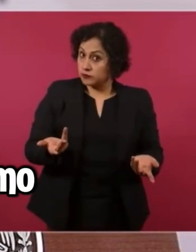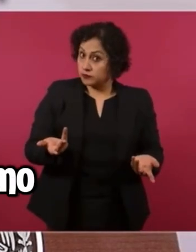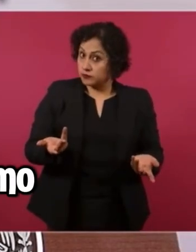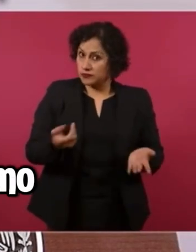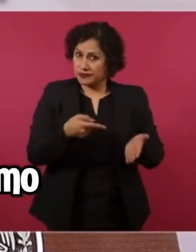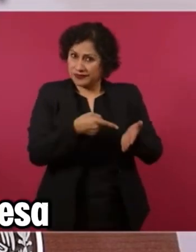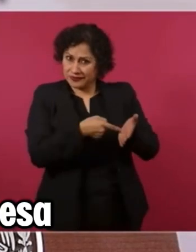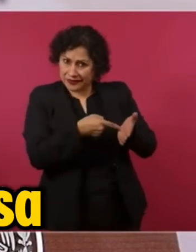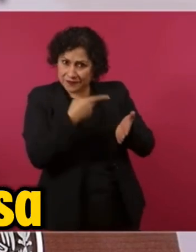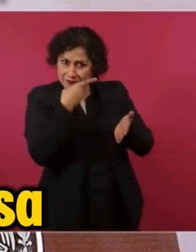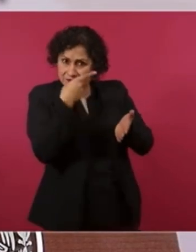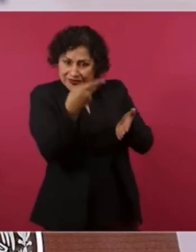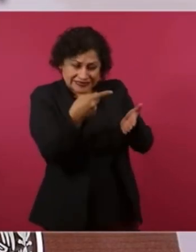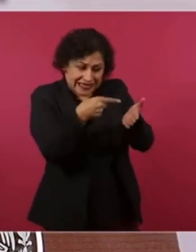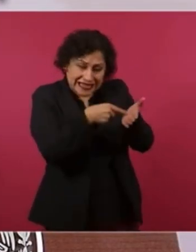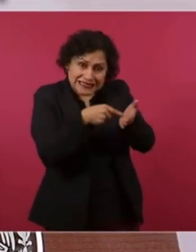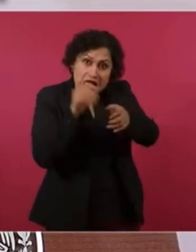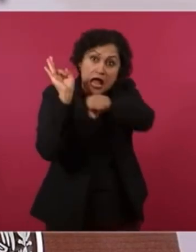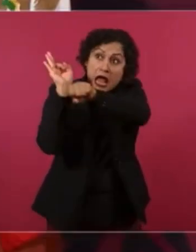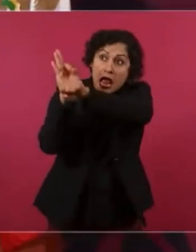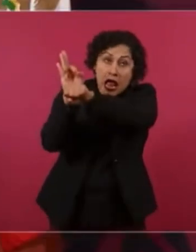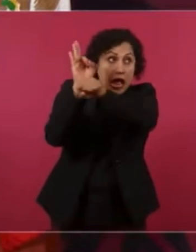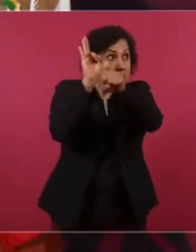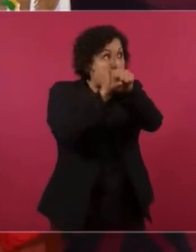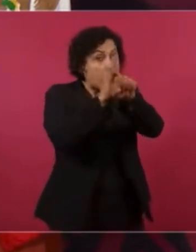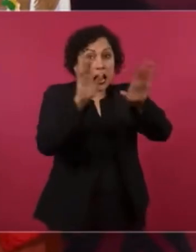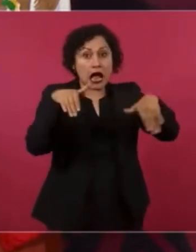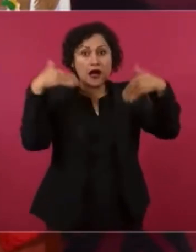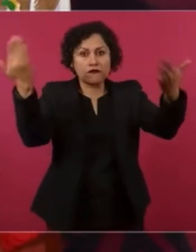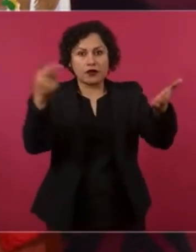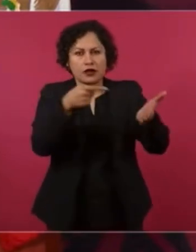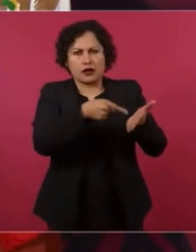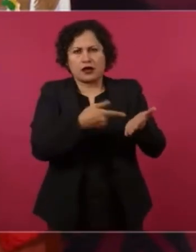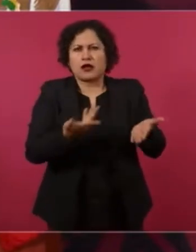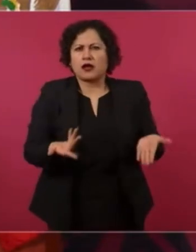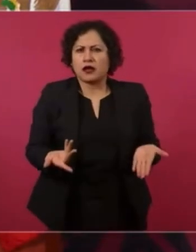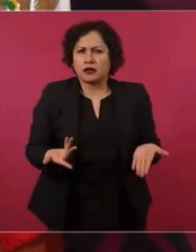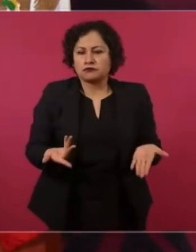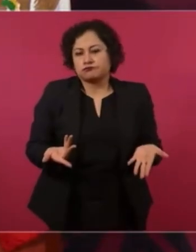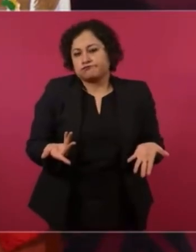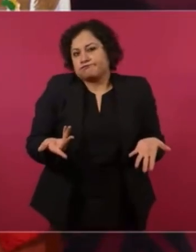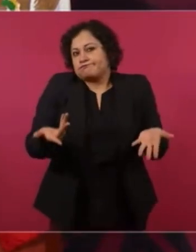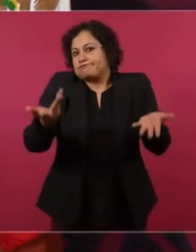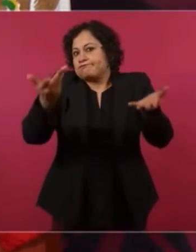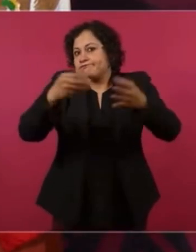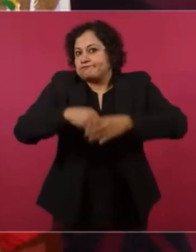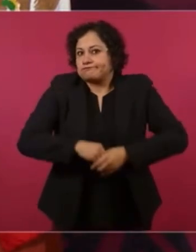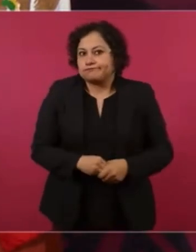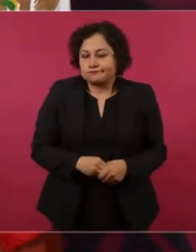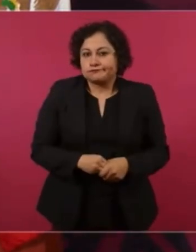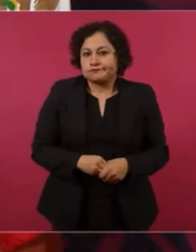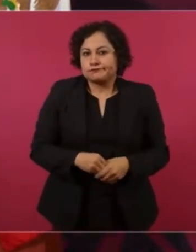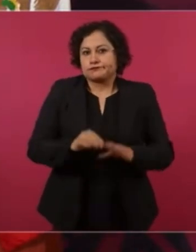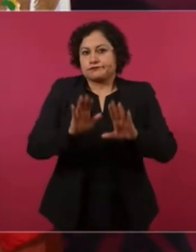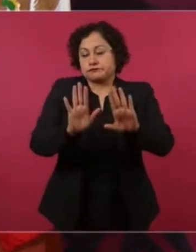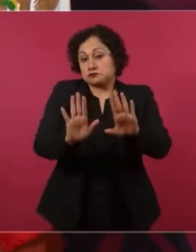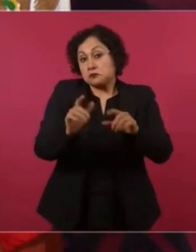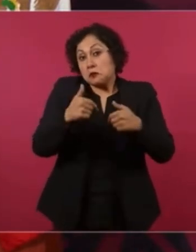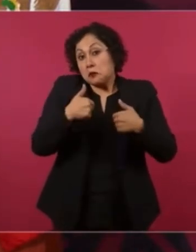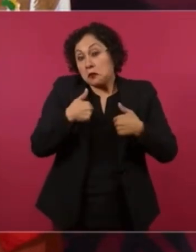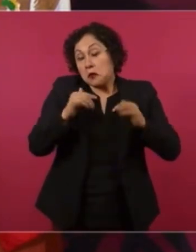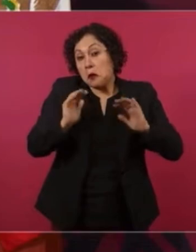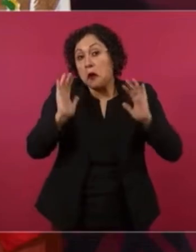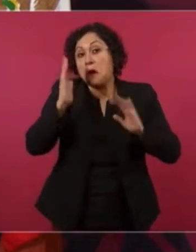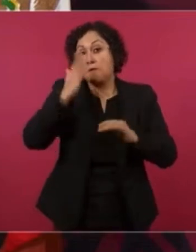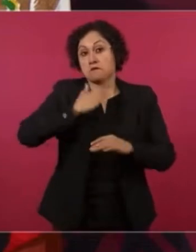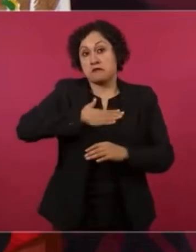jurisprudencia tan malinchista como esa, pues de plano. Pero yo digo, no es solo el malinchismo, que a lo mejor también